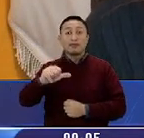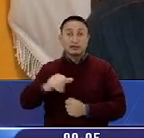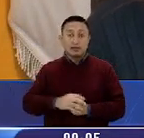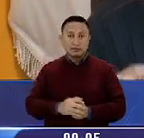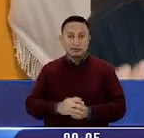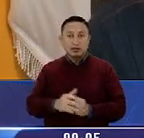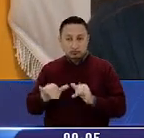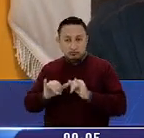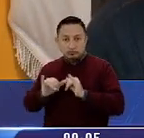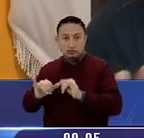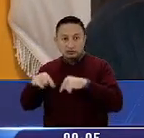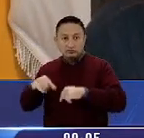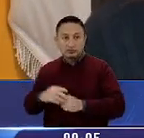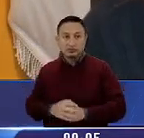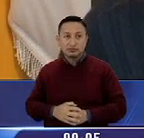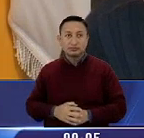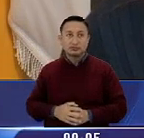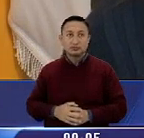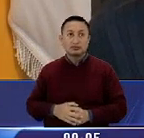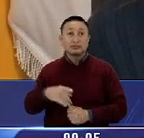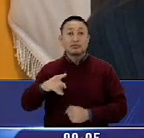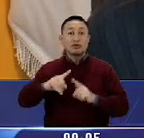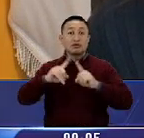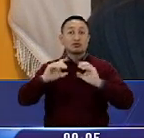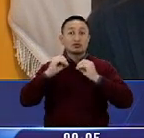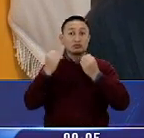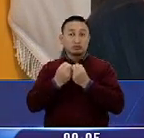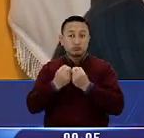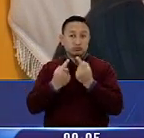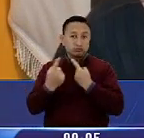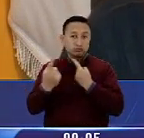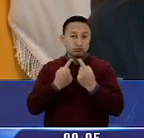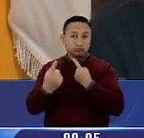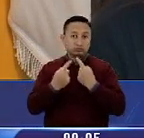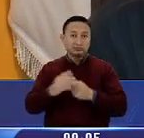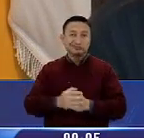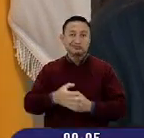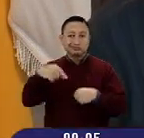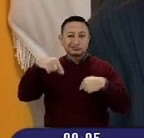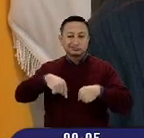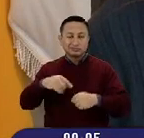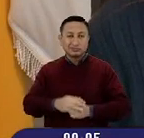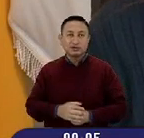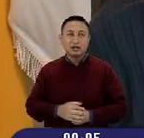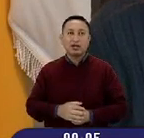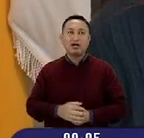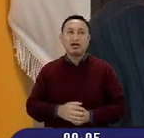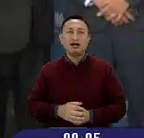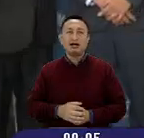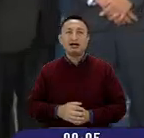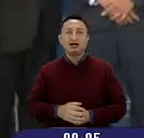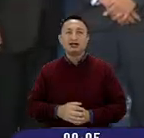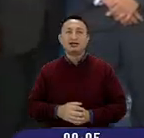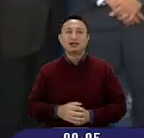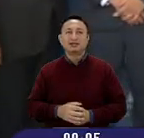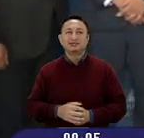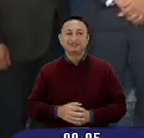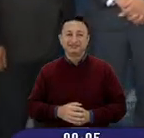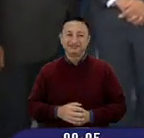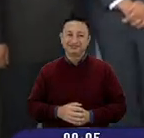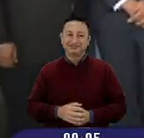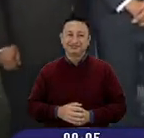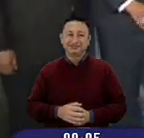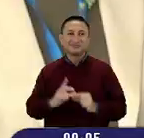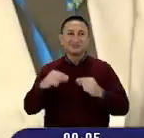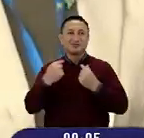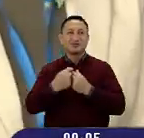Entonces creo que es principal las conversaciones con las diferentes organizaciones sociales y que tengan la certeza de que no van a ser afectados sus bolsillos. La bancada de